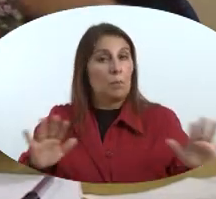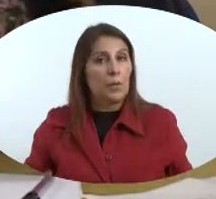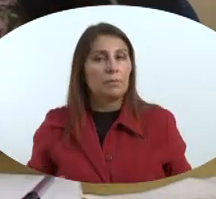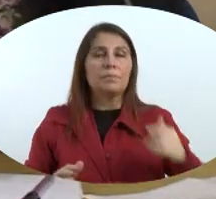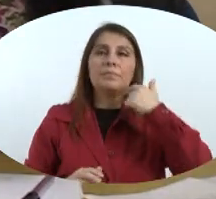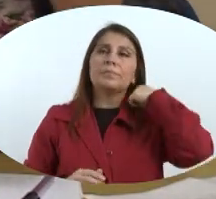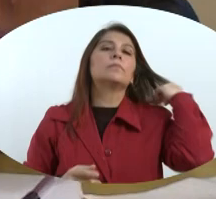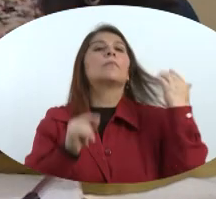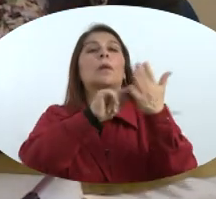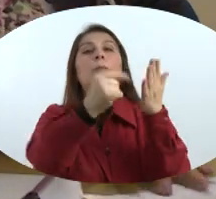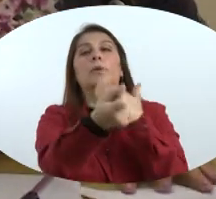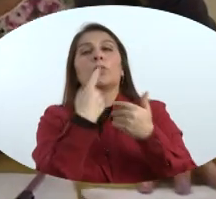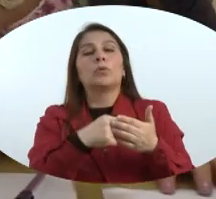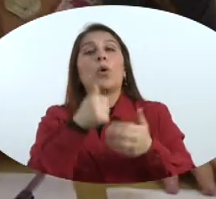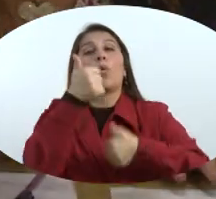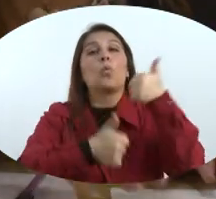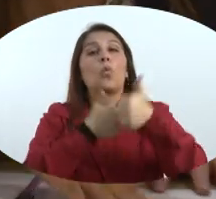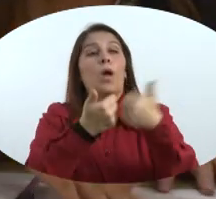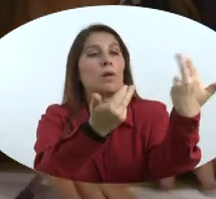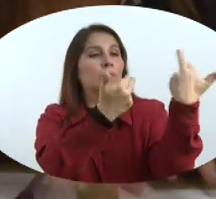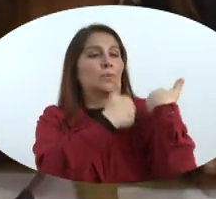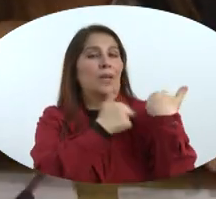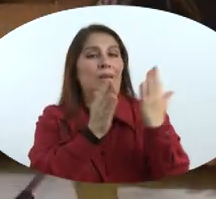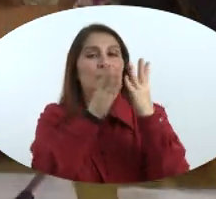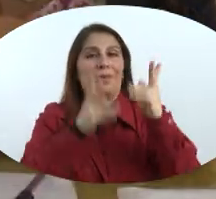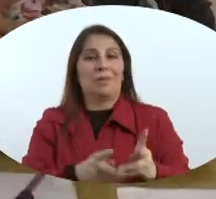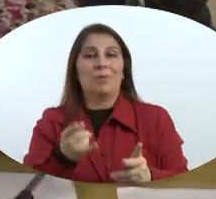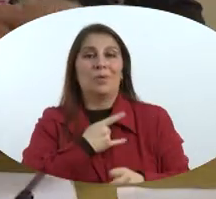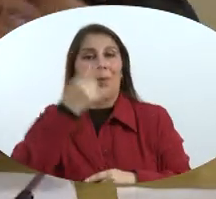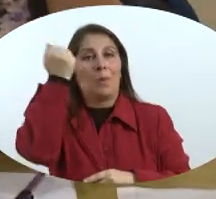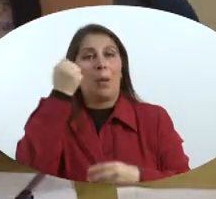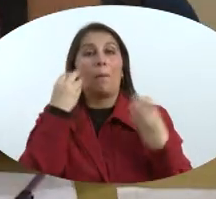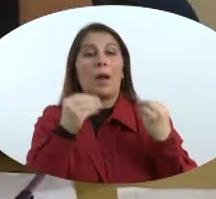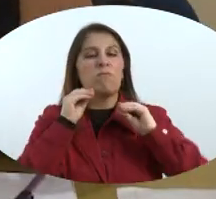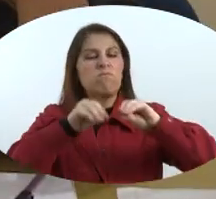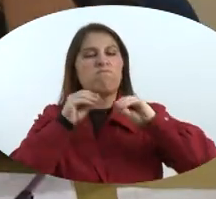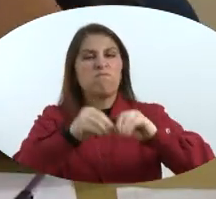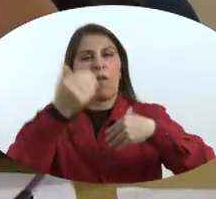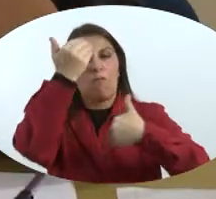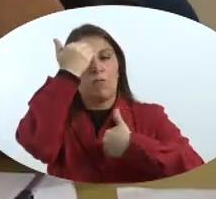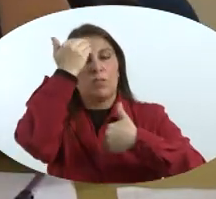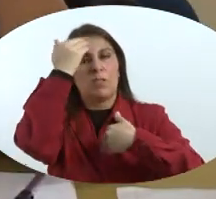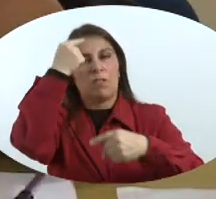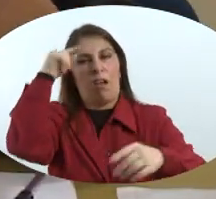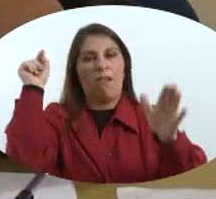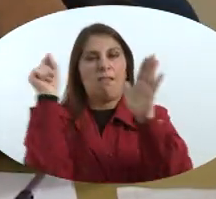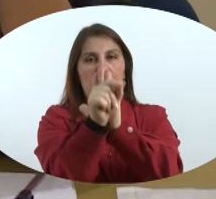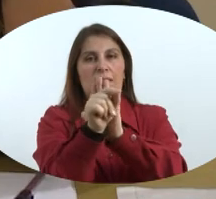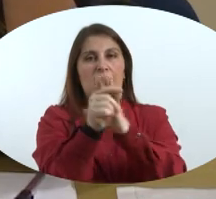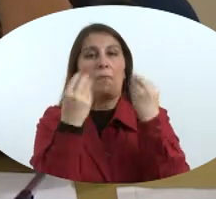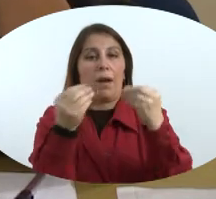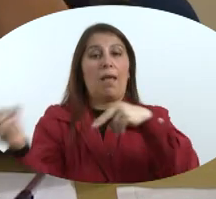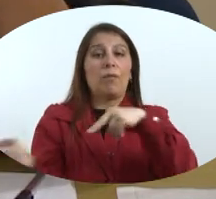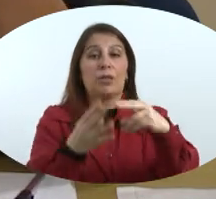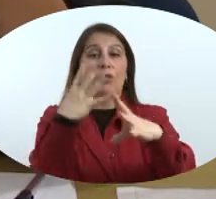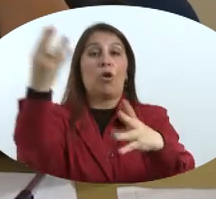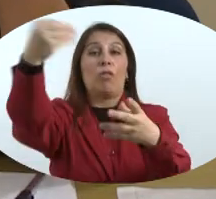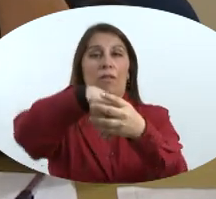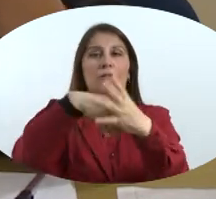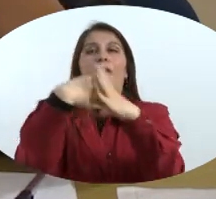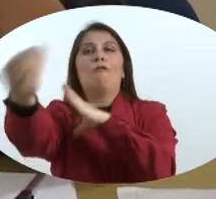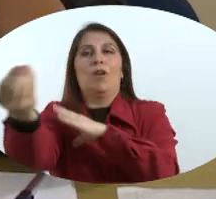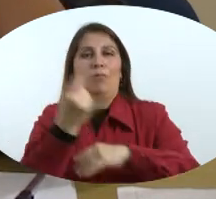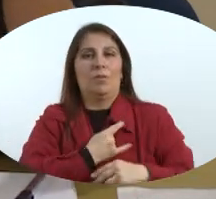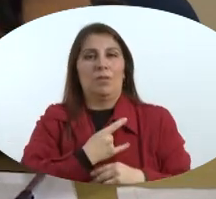bueno entonces esta pregunta cuál es el papel como estudiantes de la ope n para generar una conciencia crítica respecto al tema de la educación dentro y fuera de la